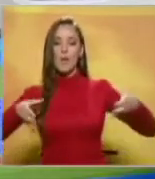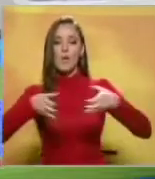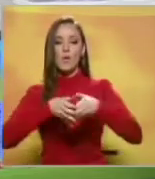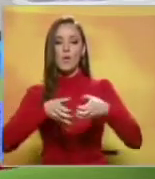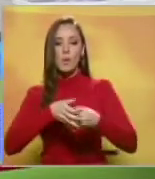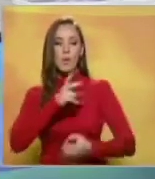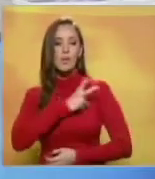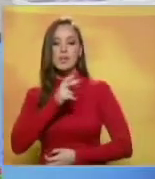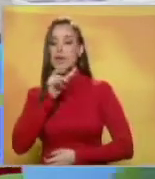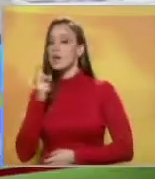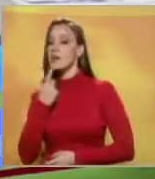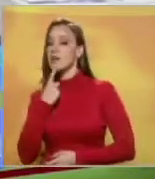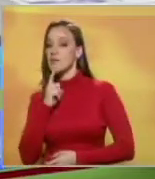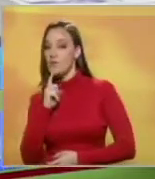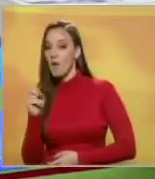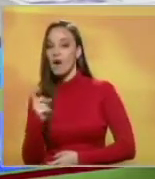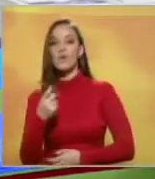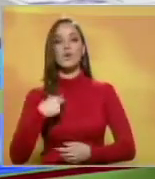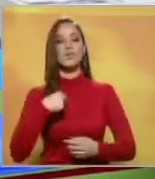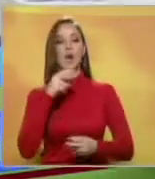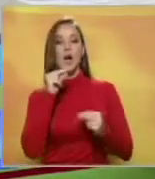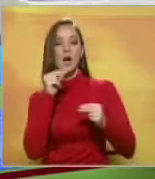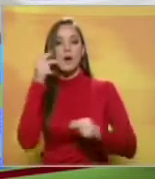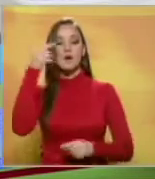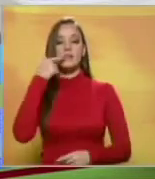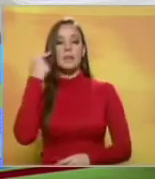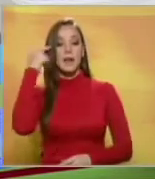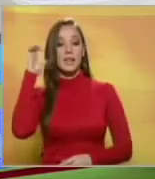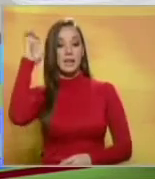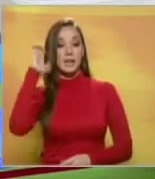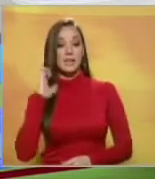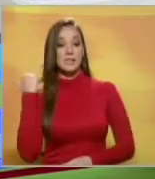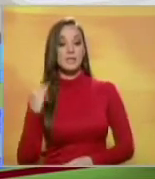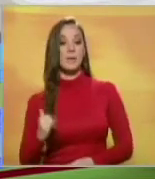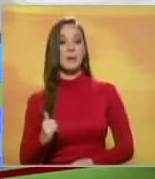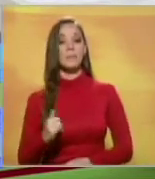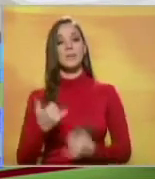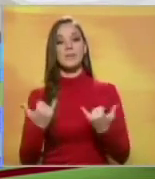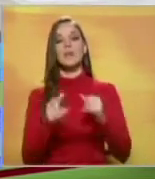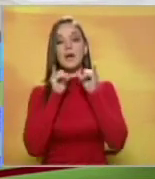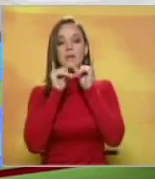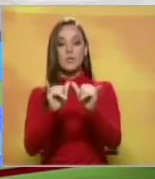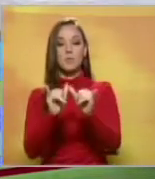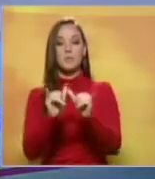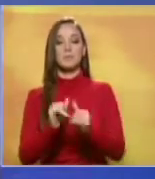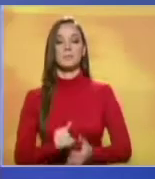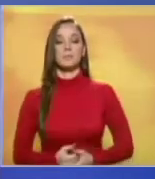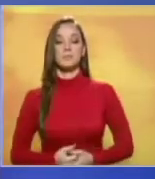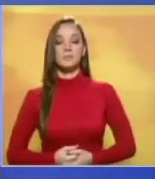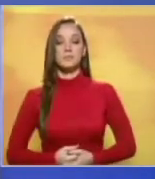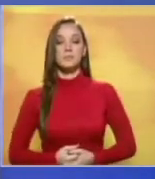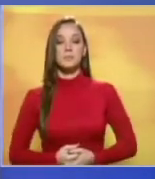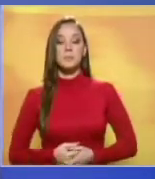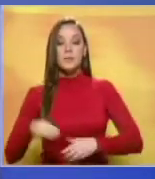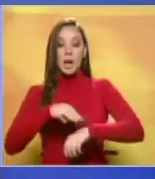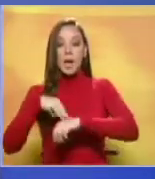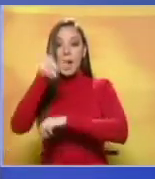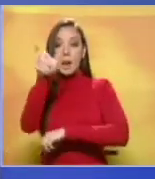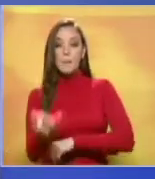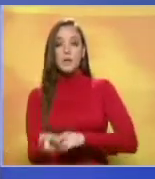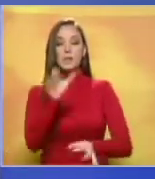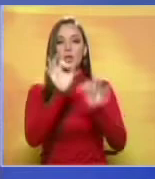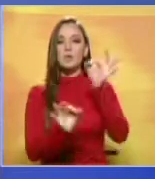eduardo rodríguez política y les habla en drina yepes y de inmediato nos vamos con las informaciones el ministro del interior